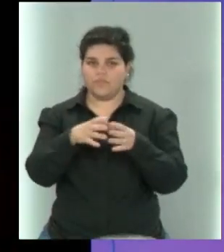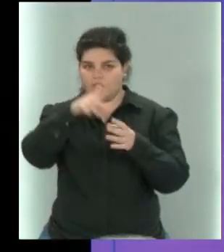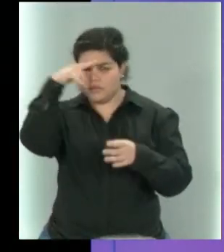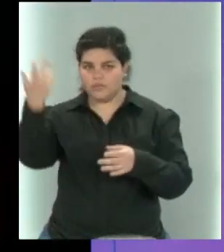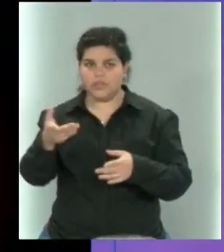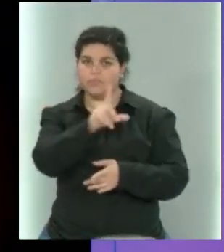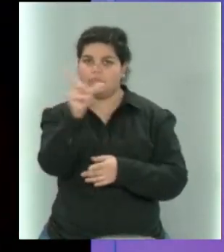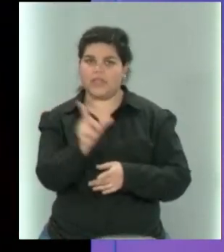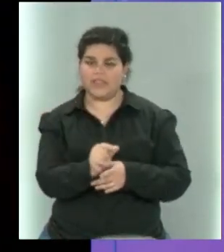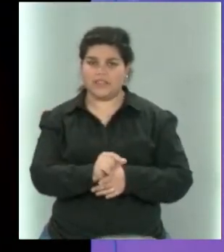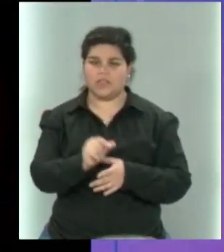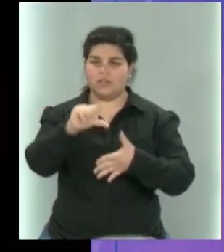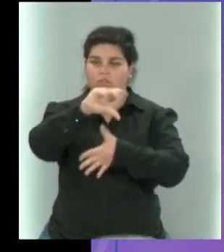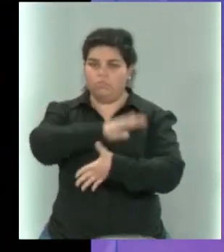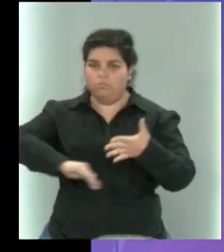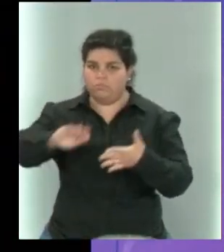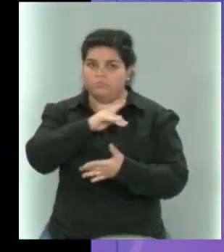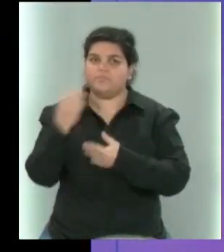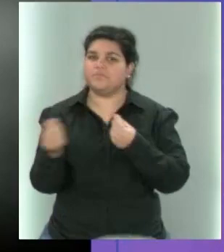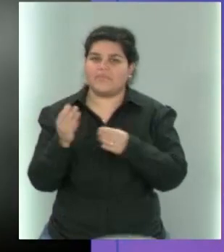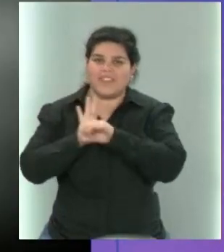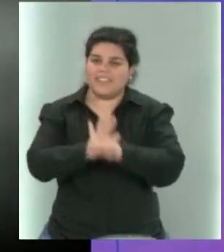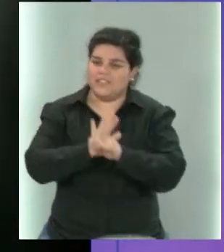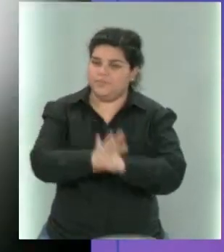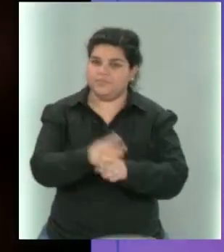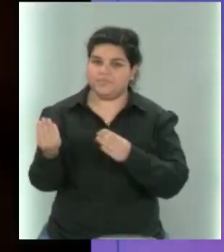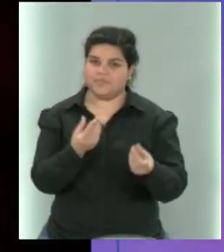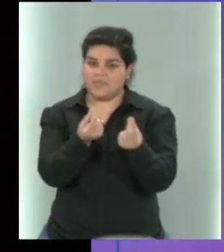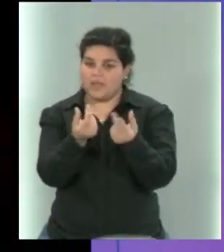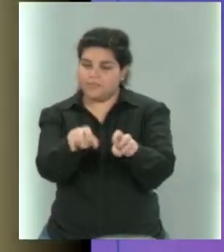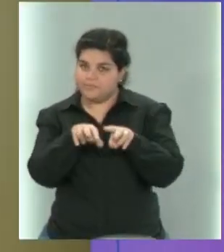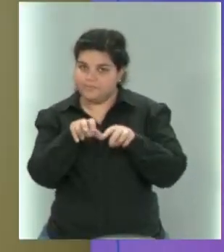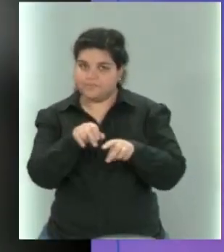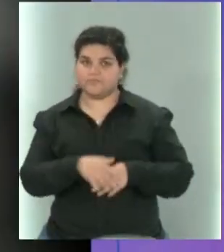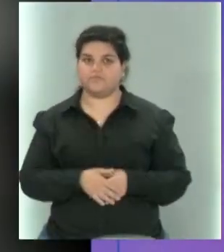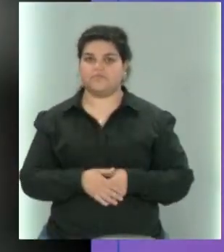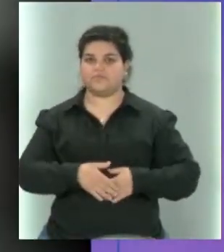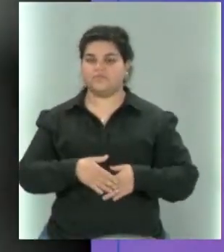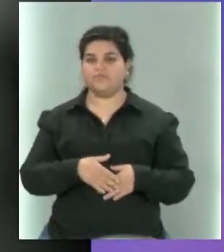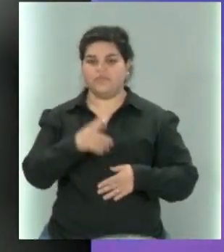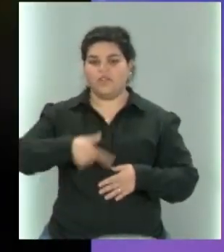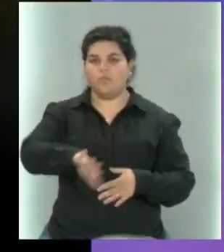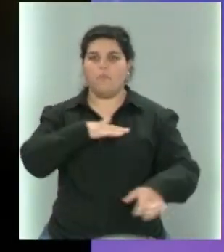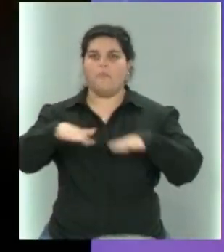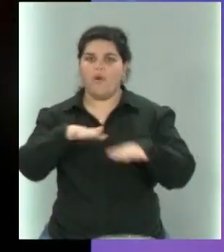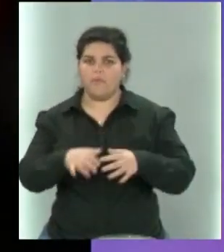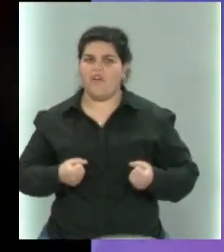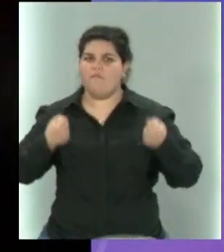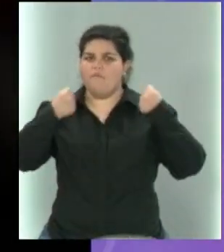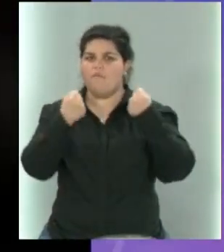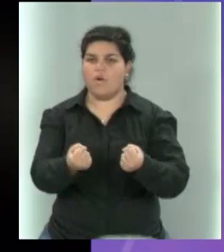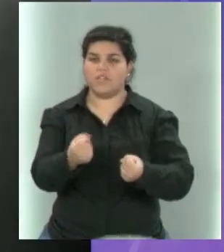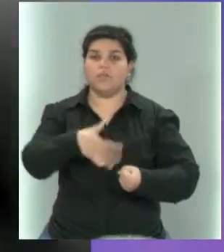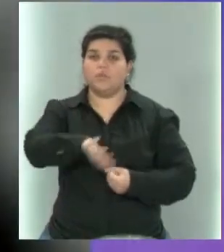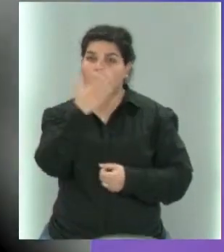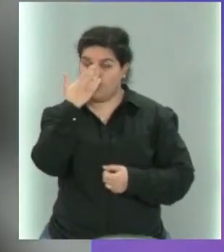latinoamericanos para que arancelaran la educación universitaria. Gracias a un movimiento histórico excepcional que floreció en Córdoba,